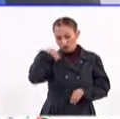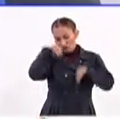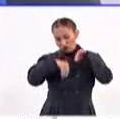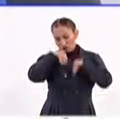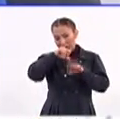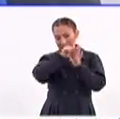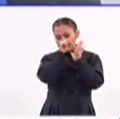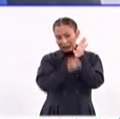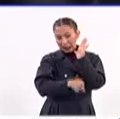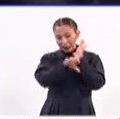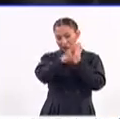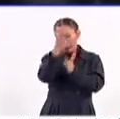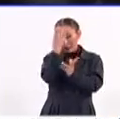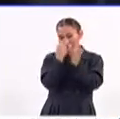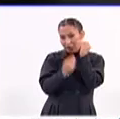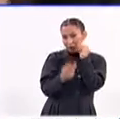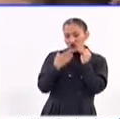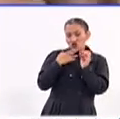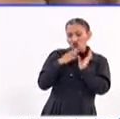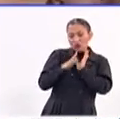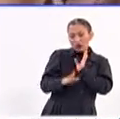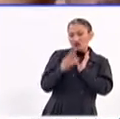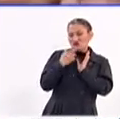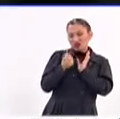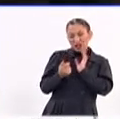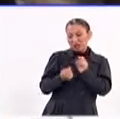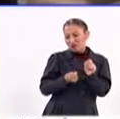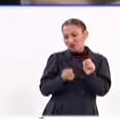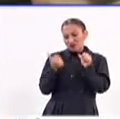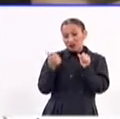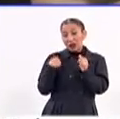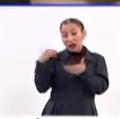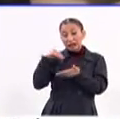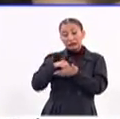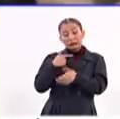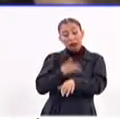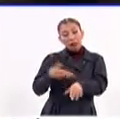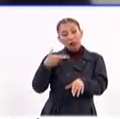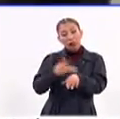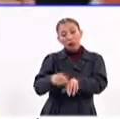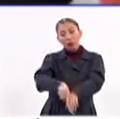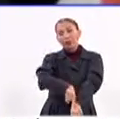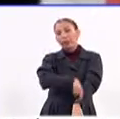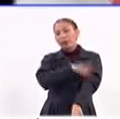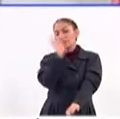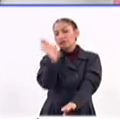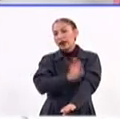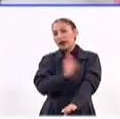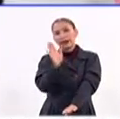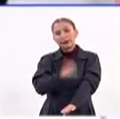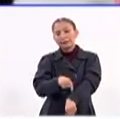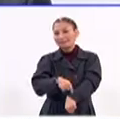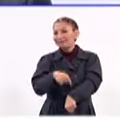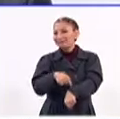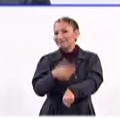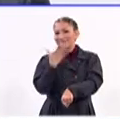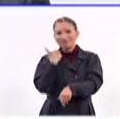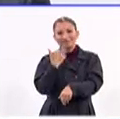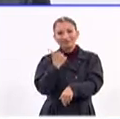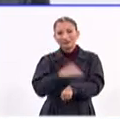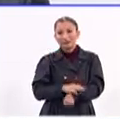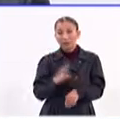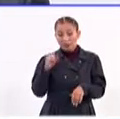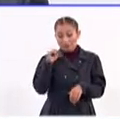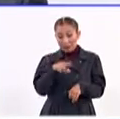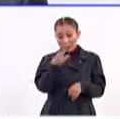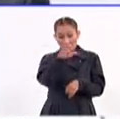reestructuración de sistemas y aprendizajes arraigados y obsoletos involucrarán un largo proceso para el que parece no haber tiempo. En la